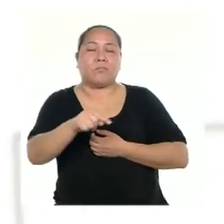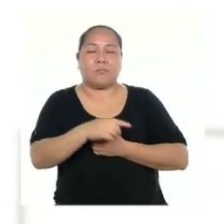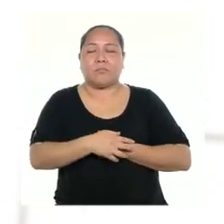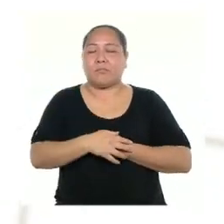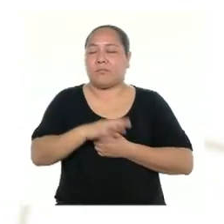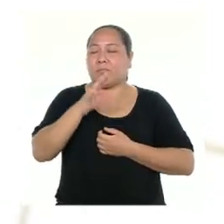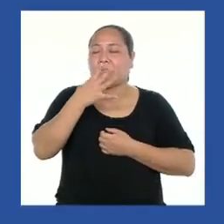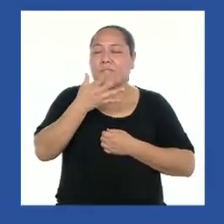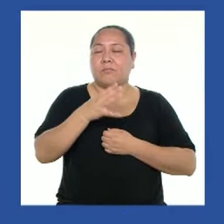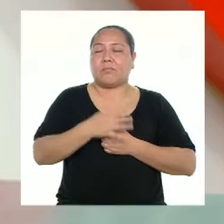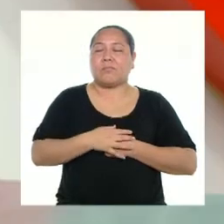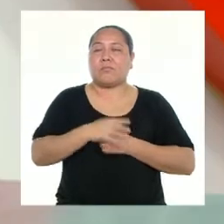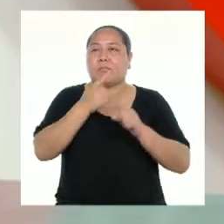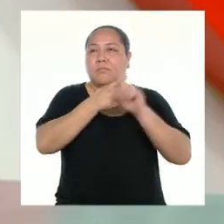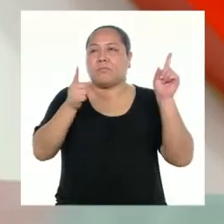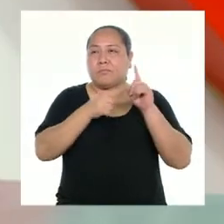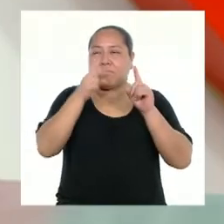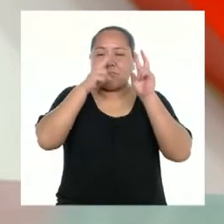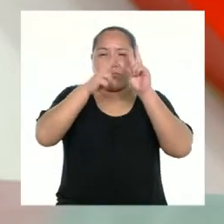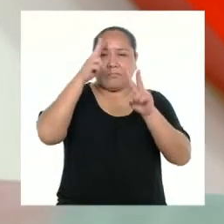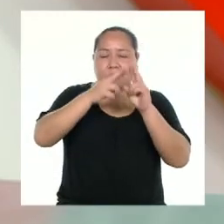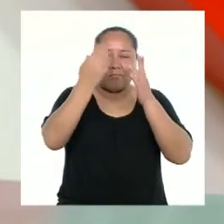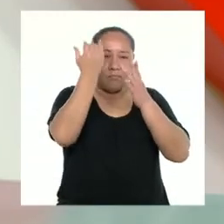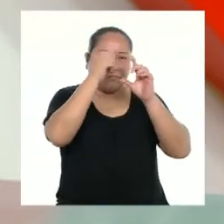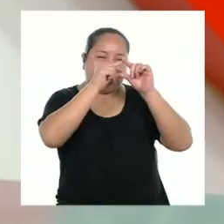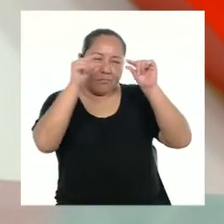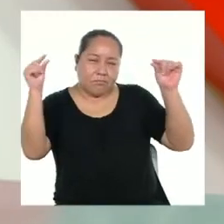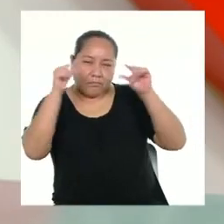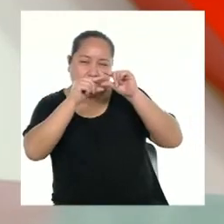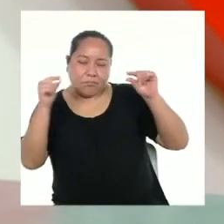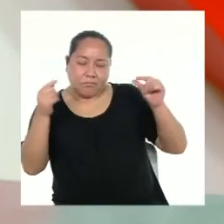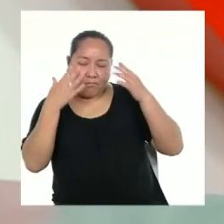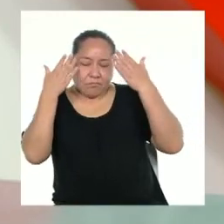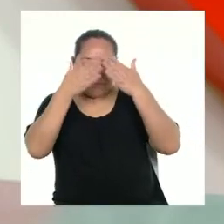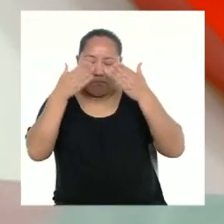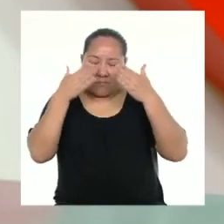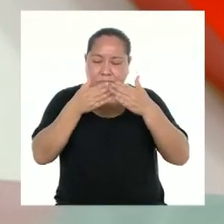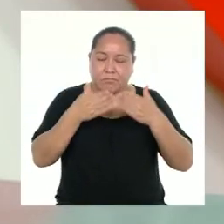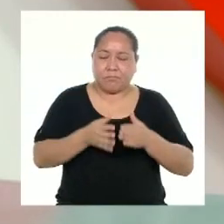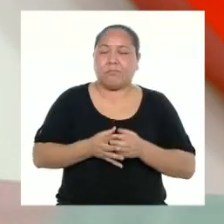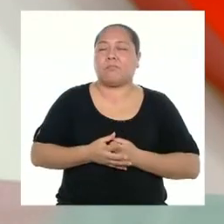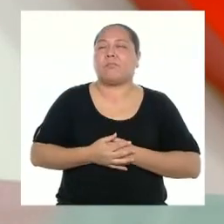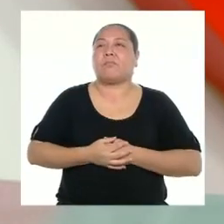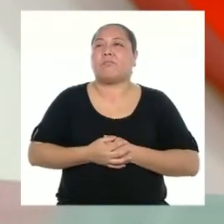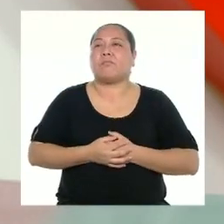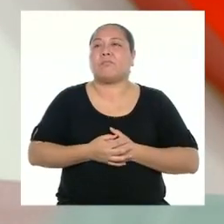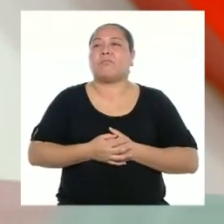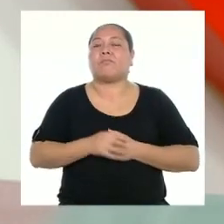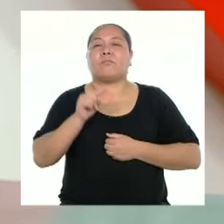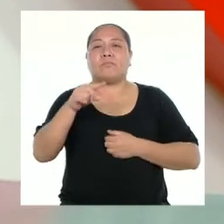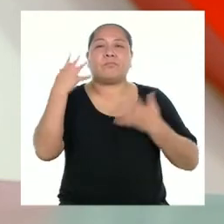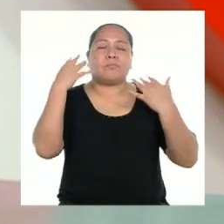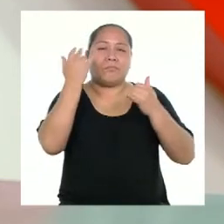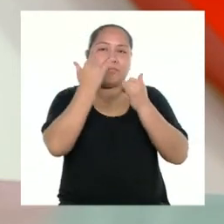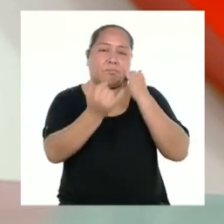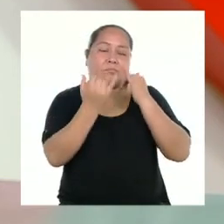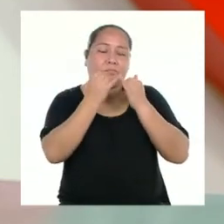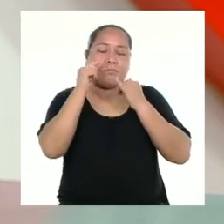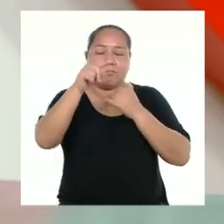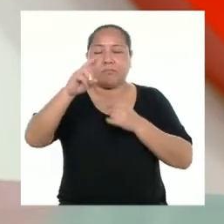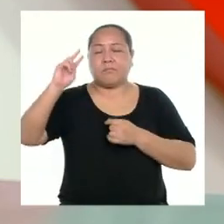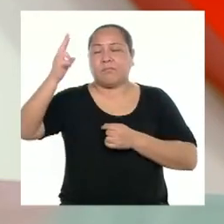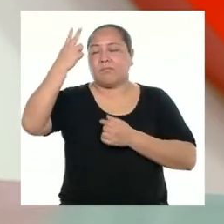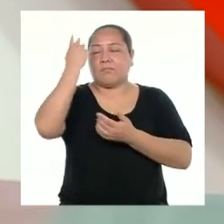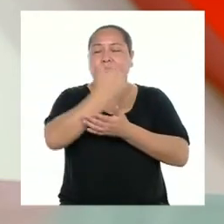aproximado y mientras más delgadas puedan ser las tiras, mayor precisión se obtendrá. Hasta aquí hemos cumplido con el